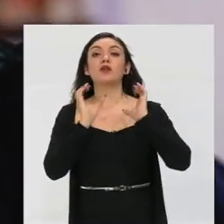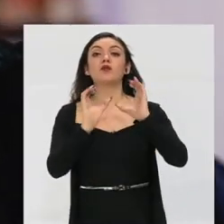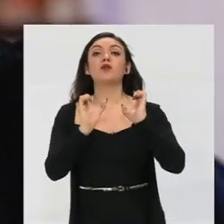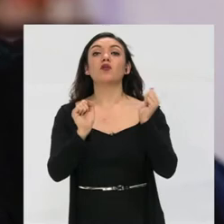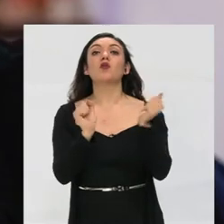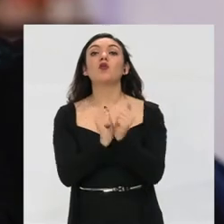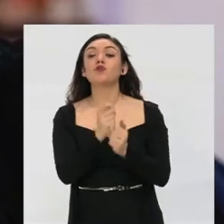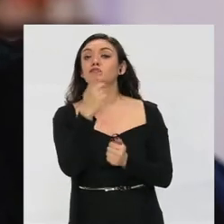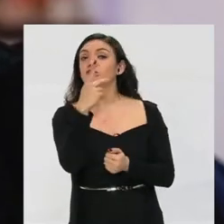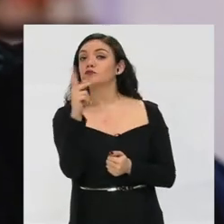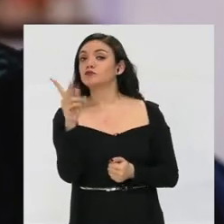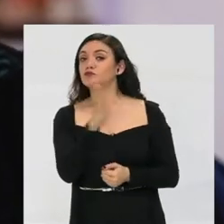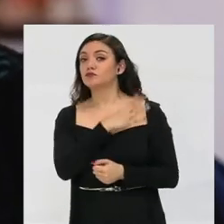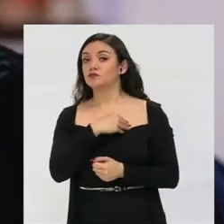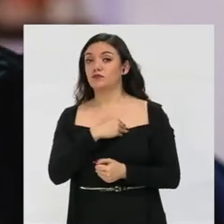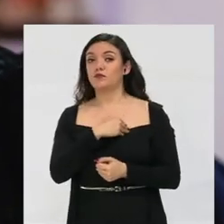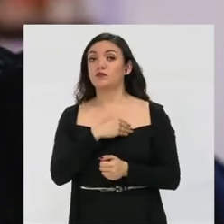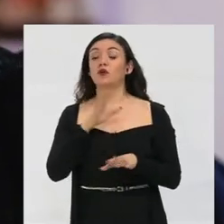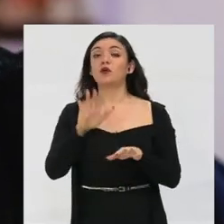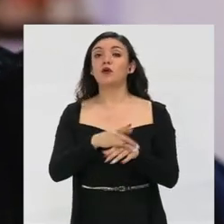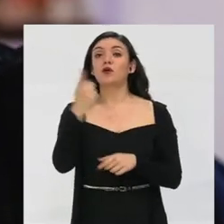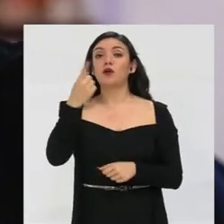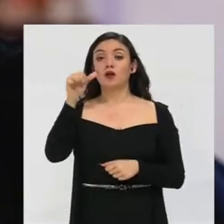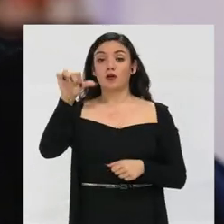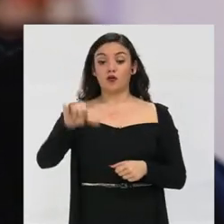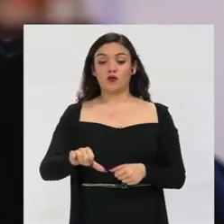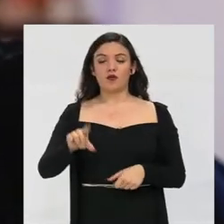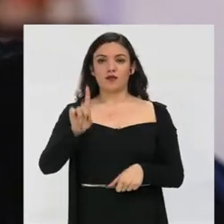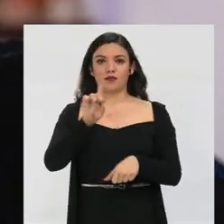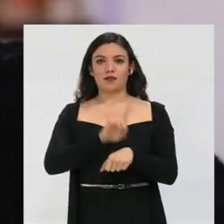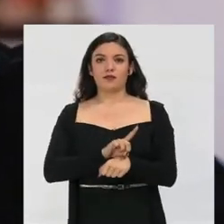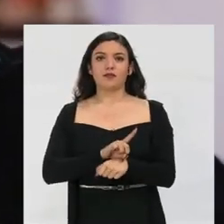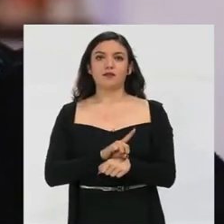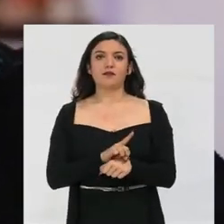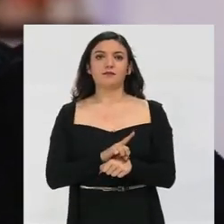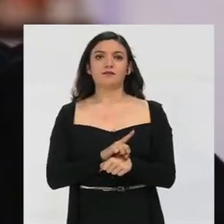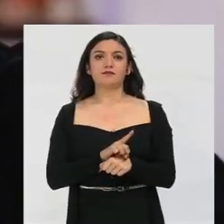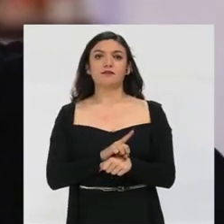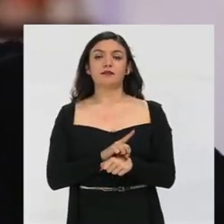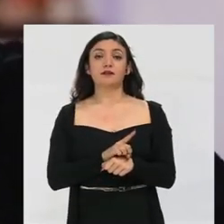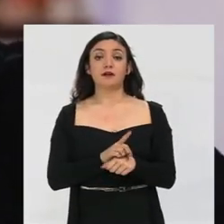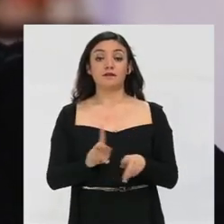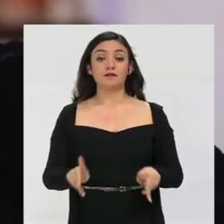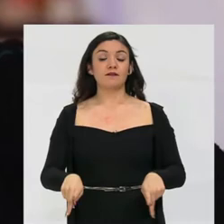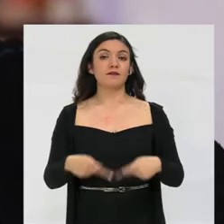sus hijos, el cuidado con sus hijos, porque hoy en día